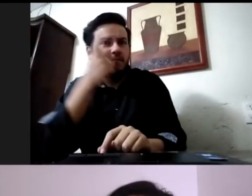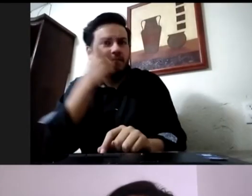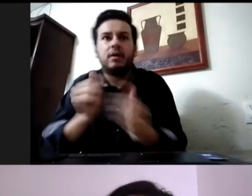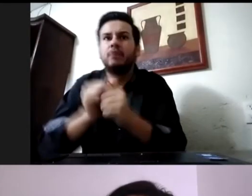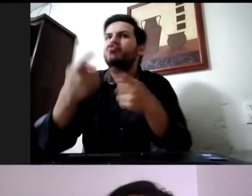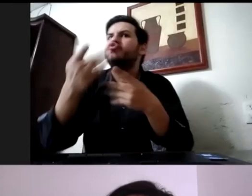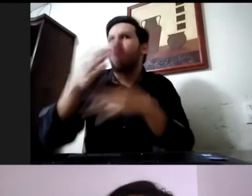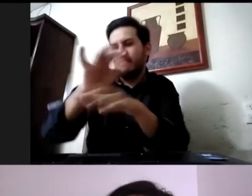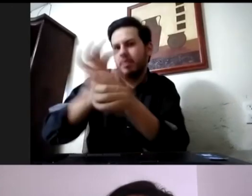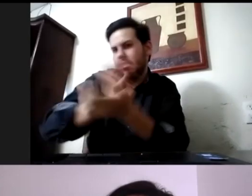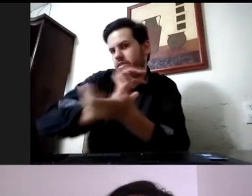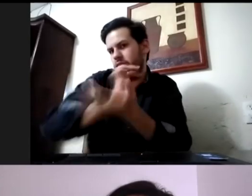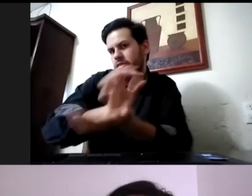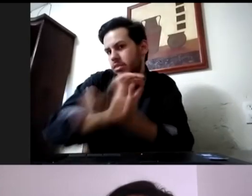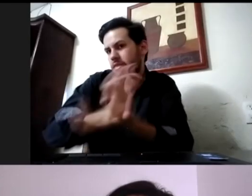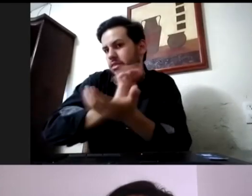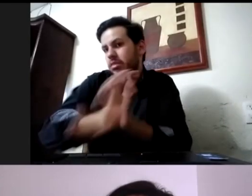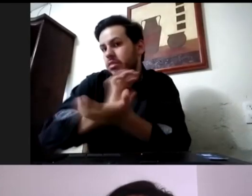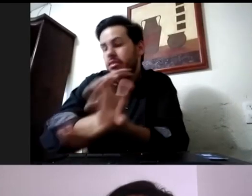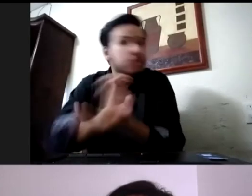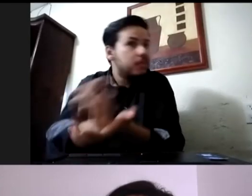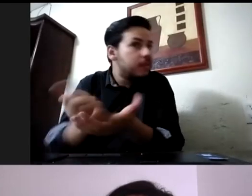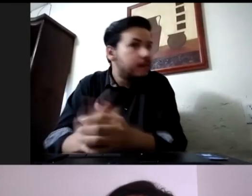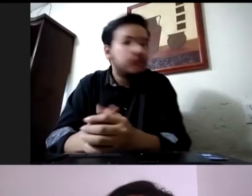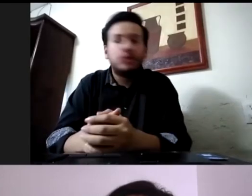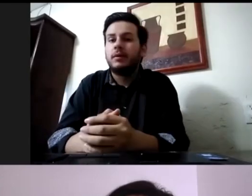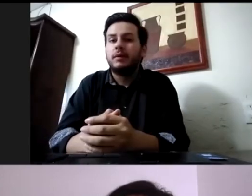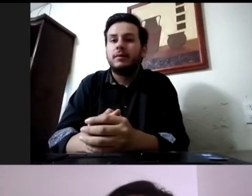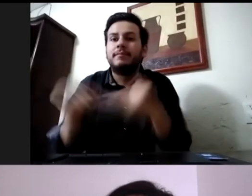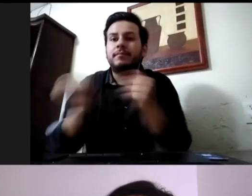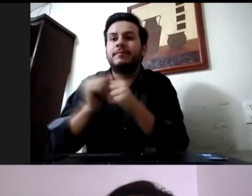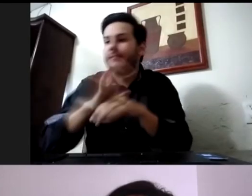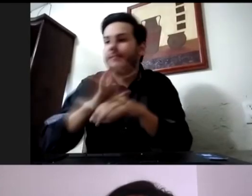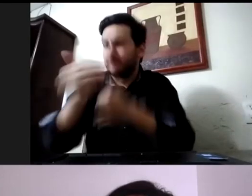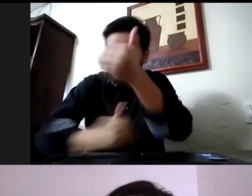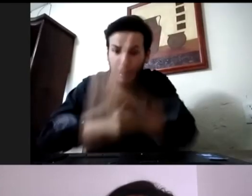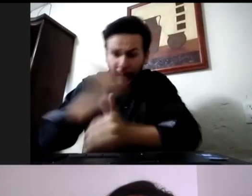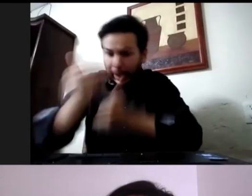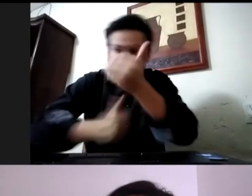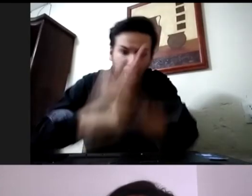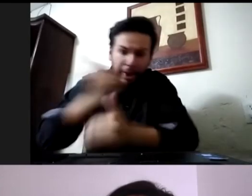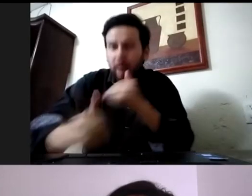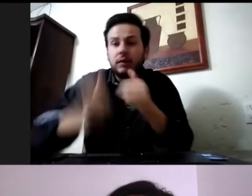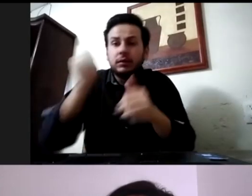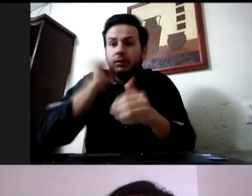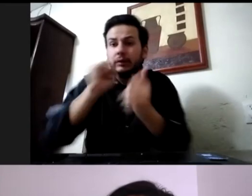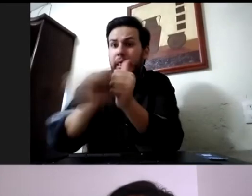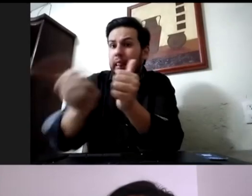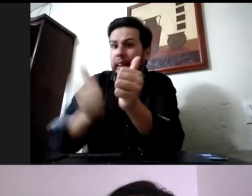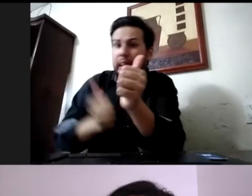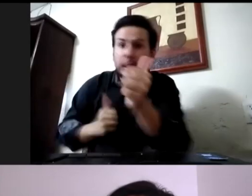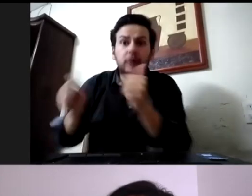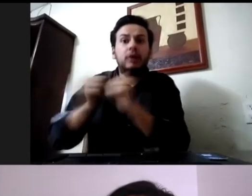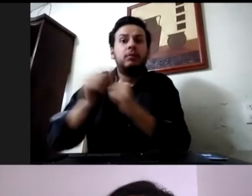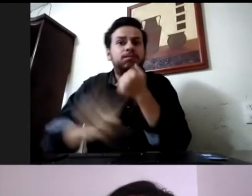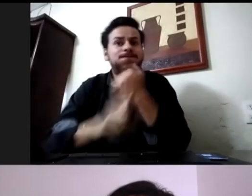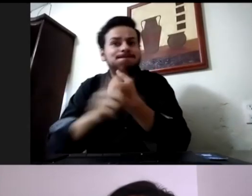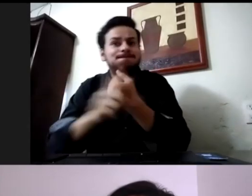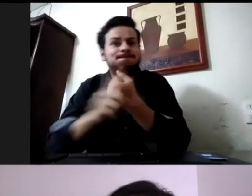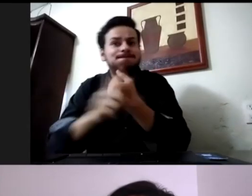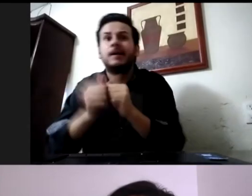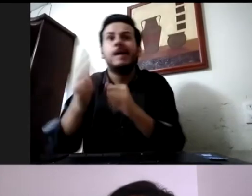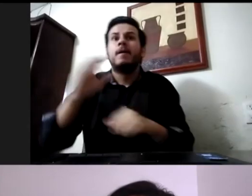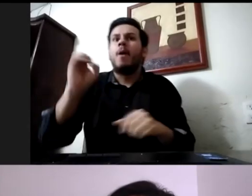discrimina, radicaliza la discriminación, acrecienta las desventajas, hace más